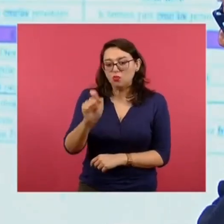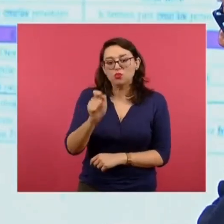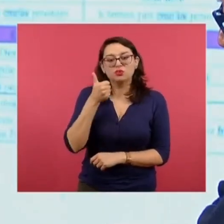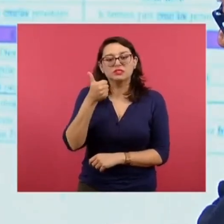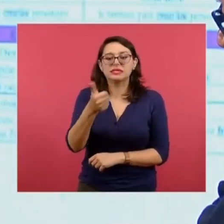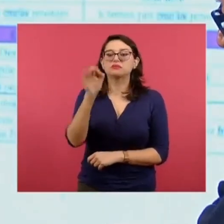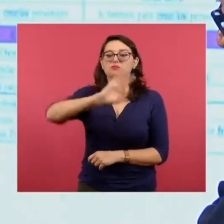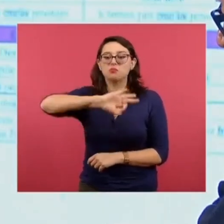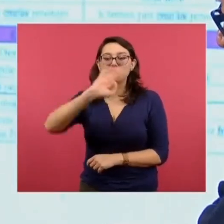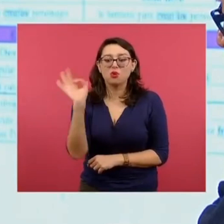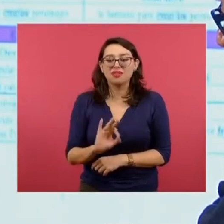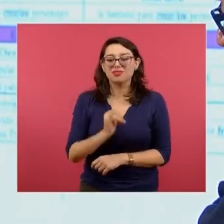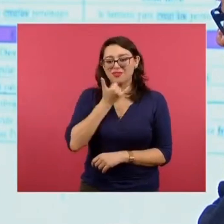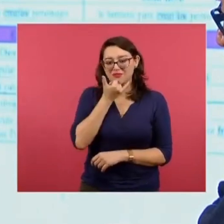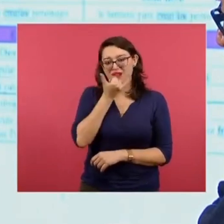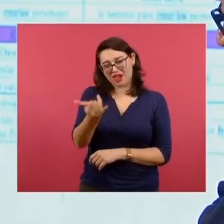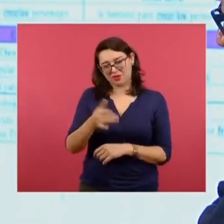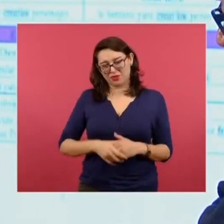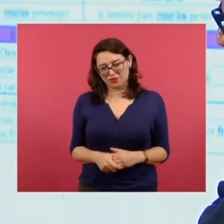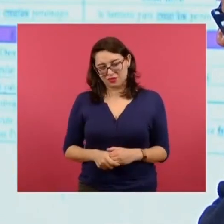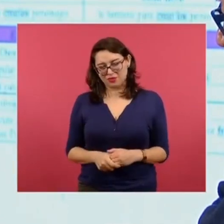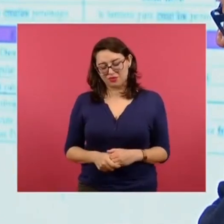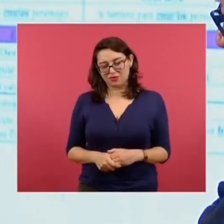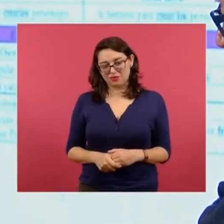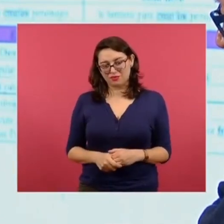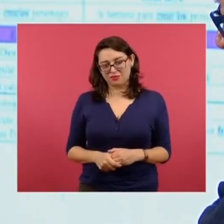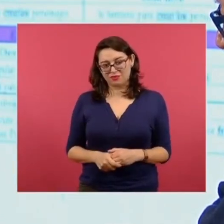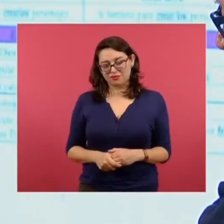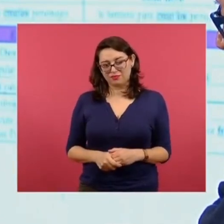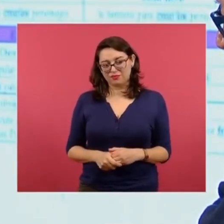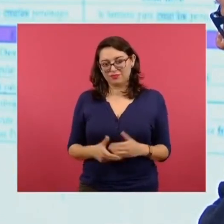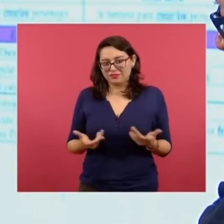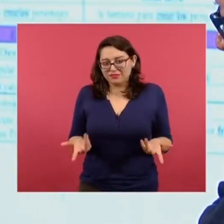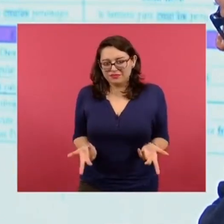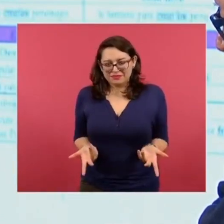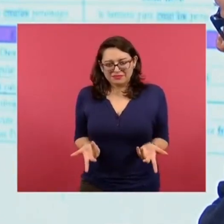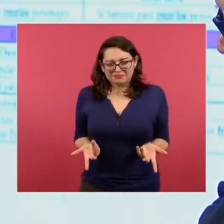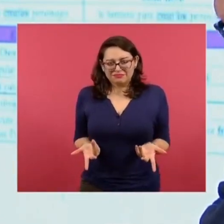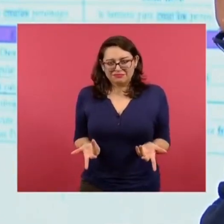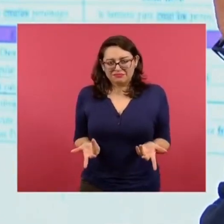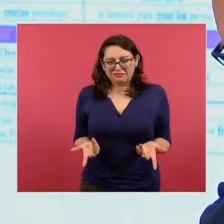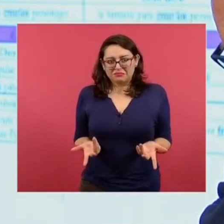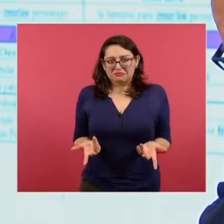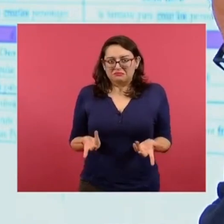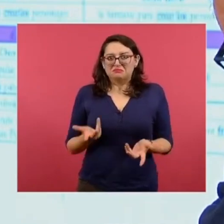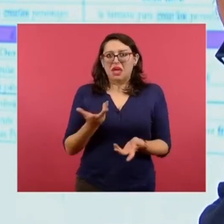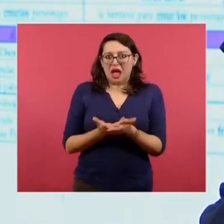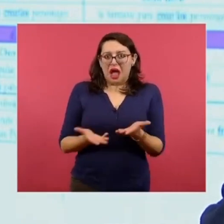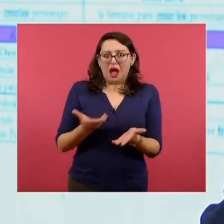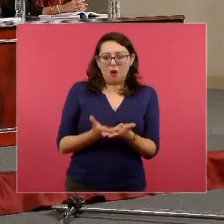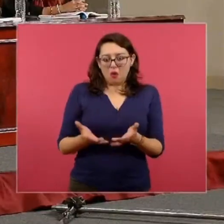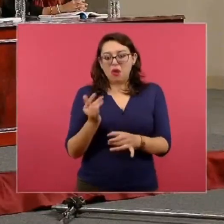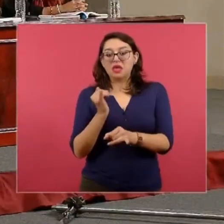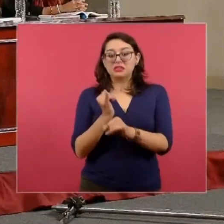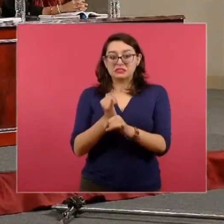1.61% de todo el producto que sacó en ese periodo tuvo errores. Hasta el momento sigo las redes sociales, me he